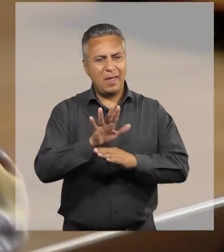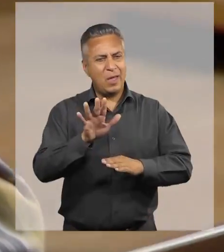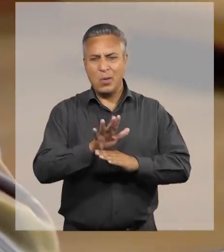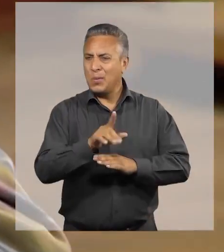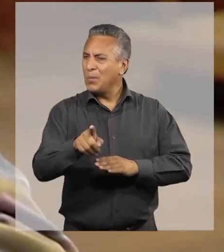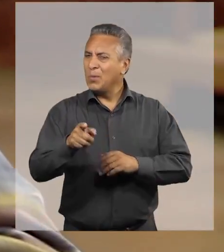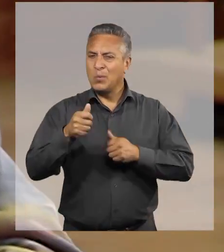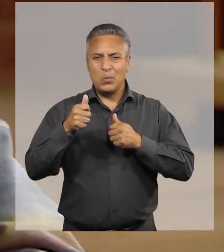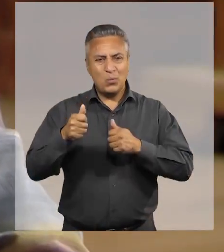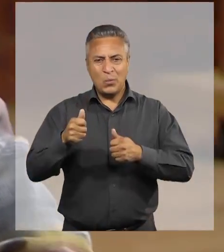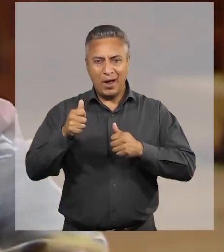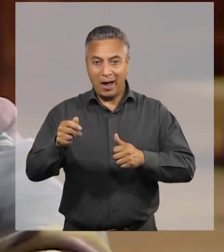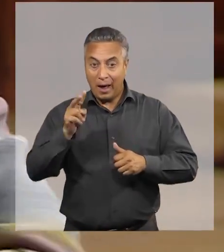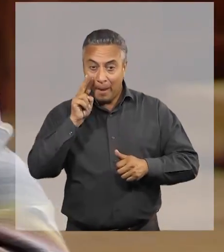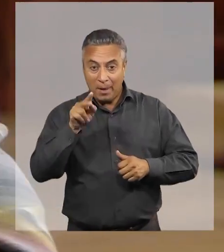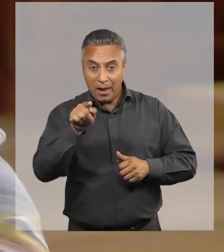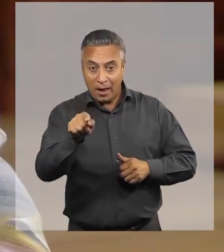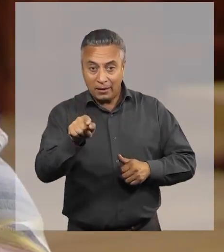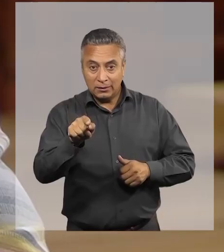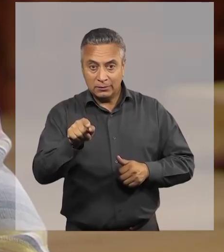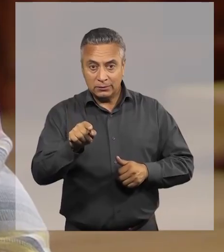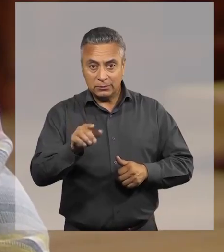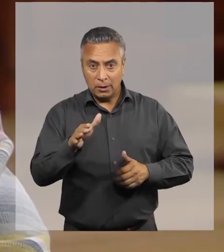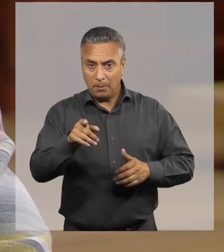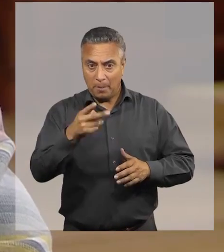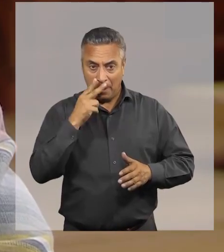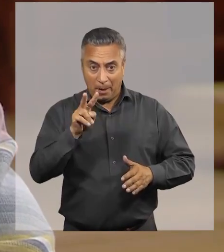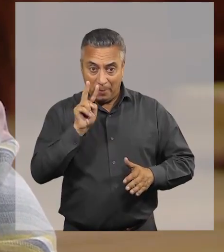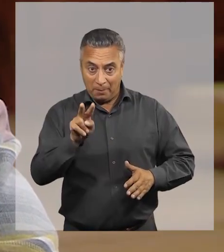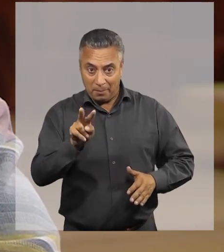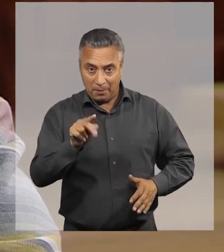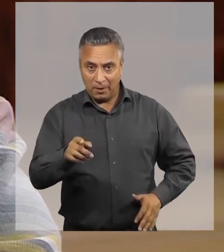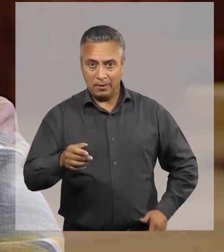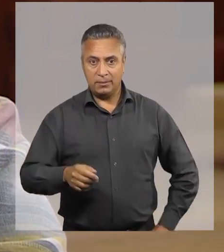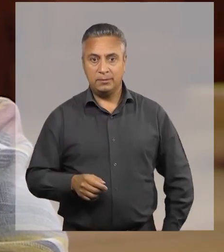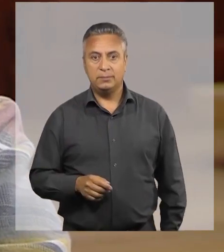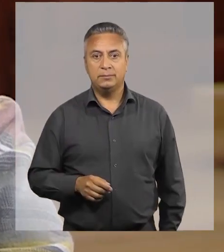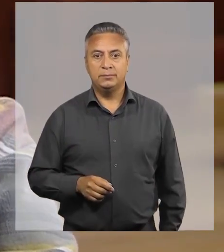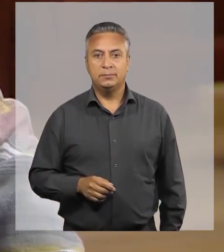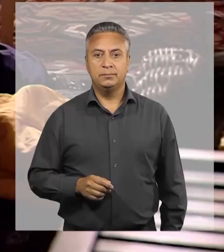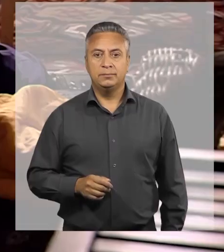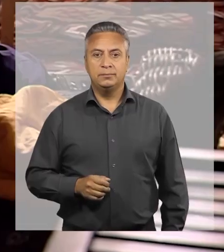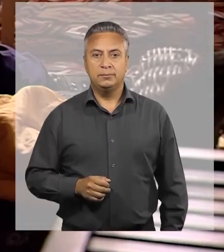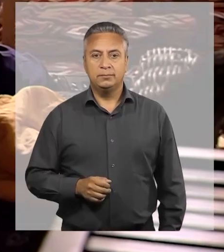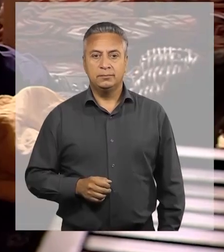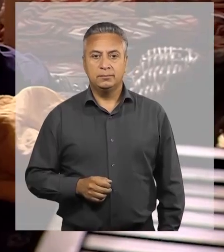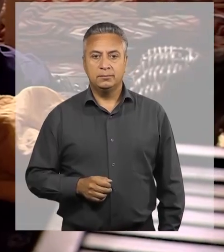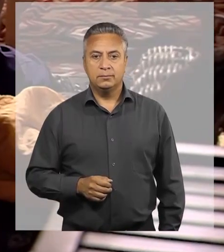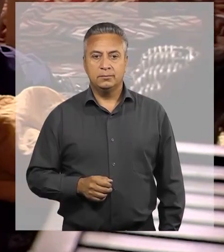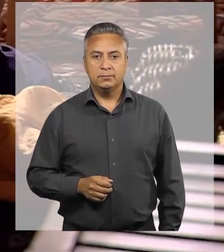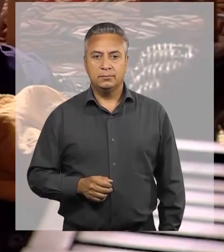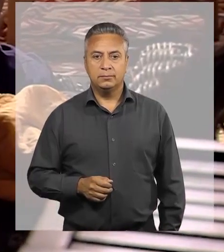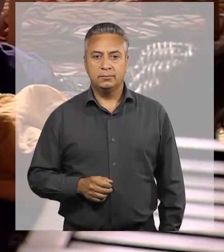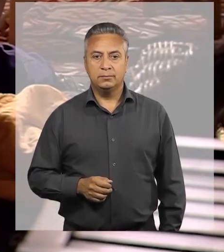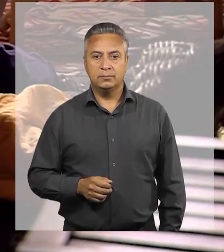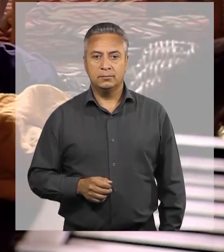Qué buena esta película. Mira, Rafa, justo esta es la parte. Mira, Rafa.